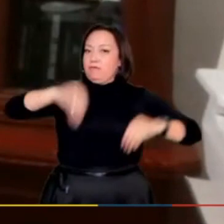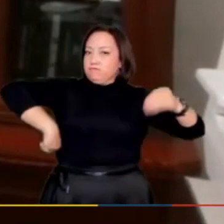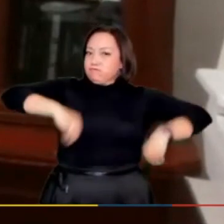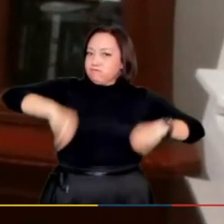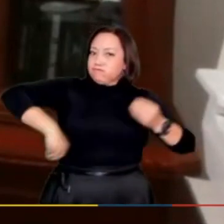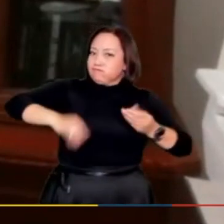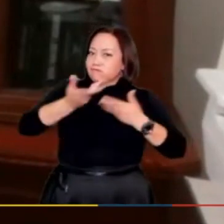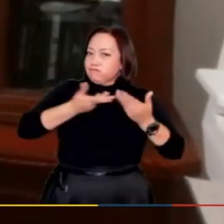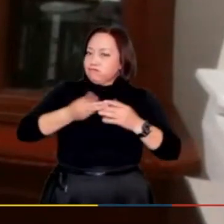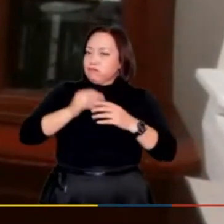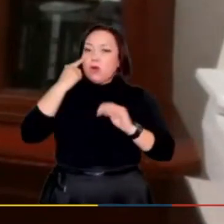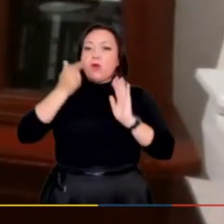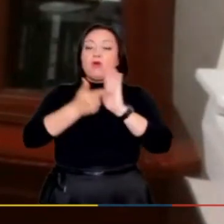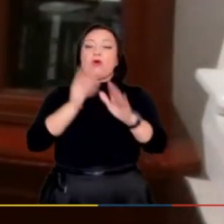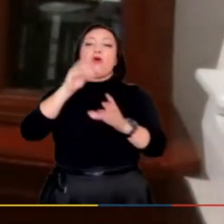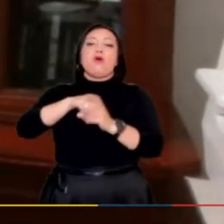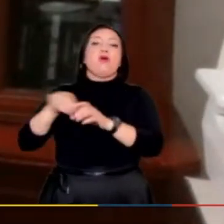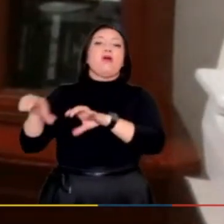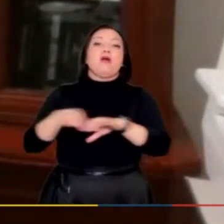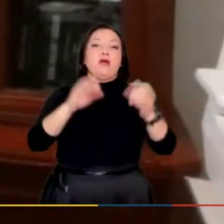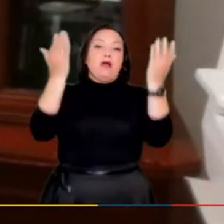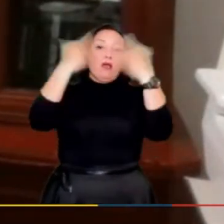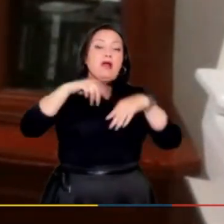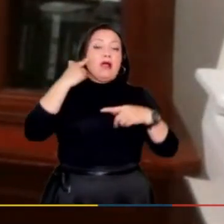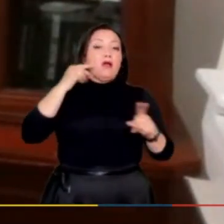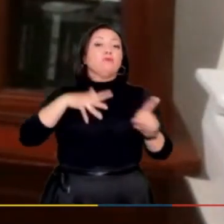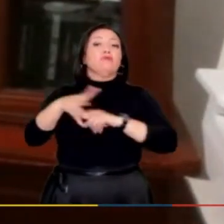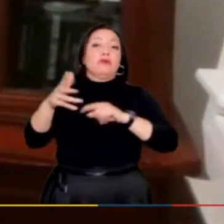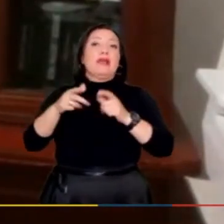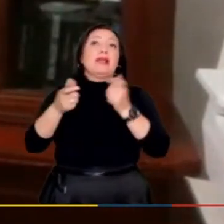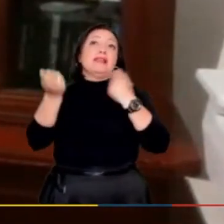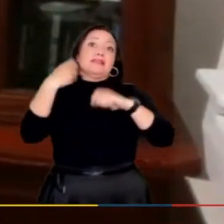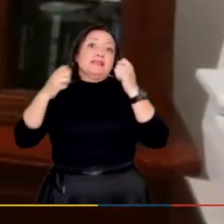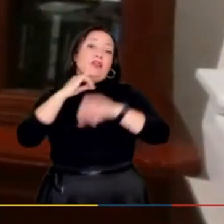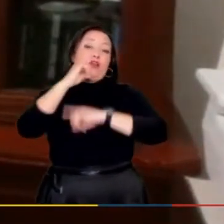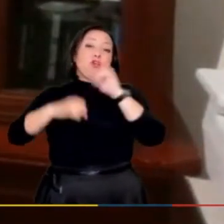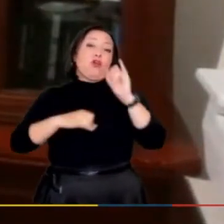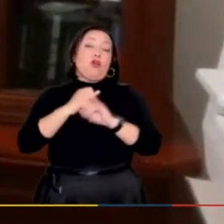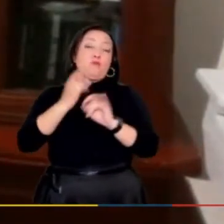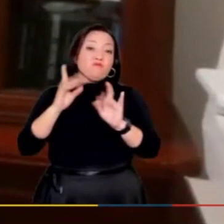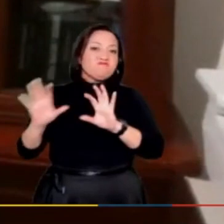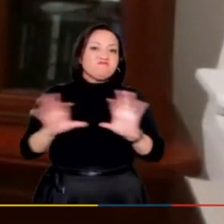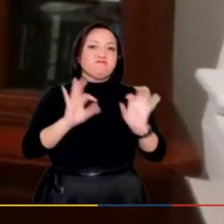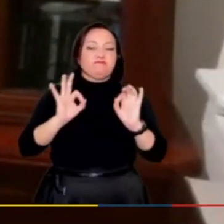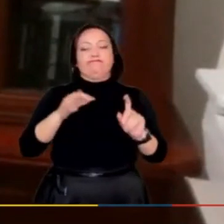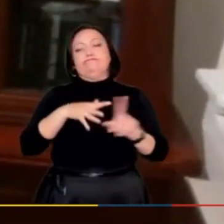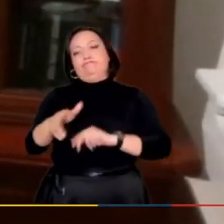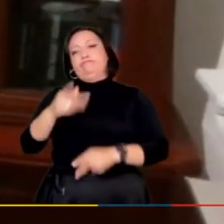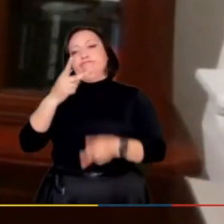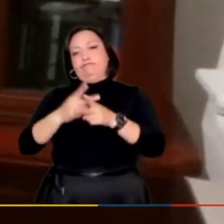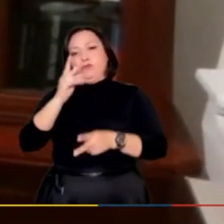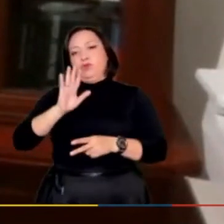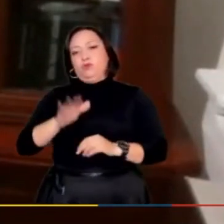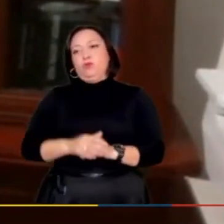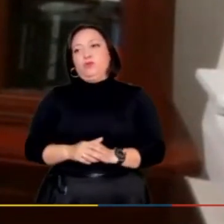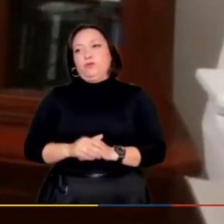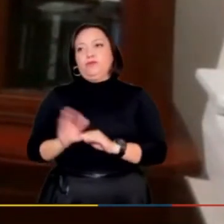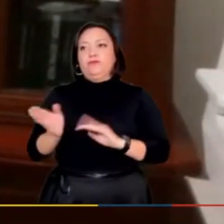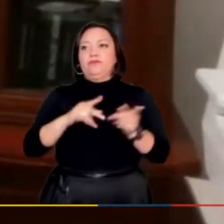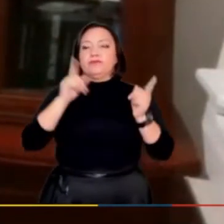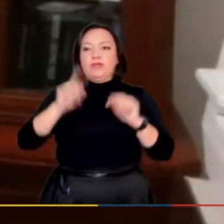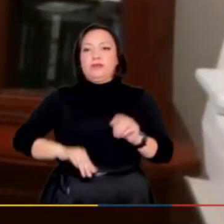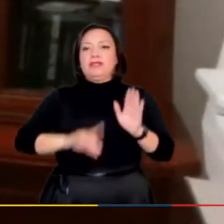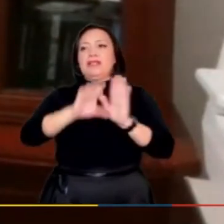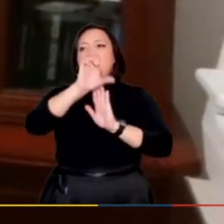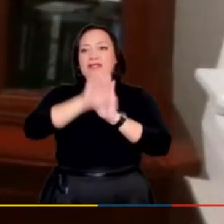busquen cometer actos ilícitos que pongan en peligro un sano comercio internacional de bienes y servicios. También está desarrollado en el